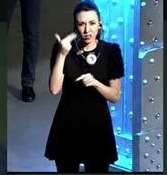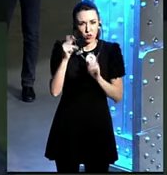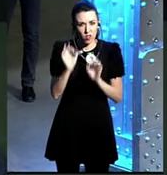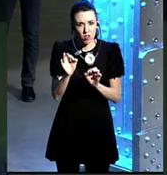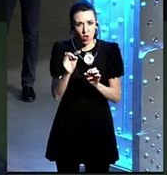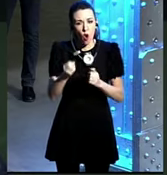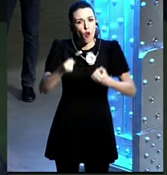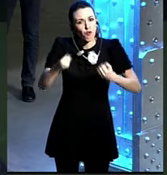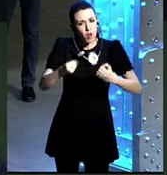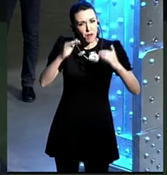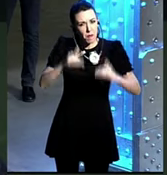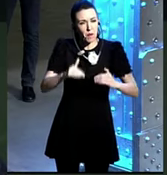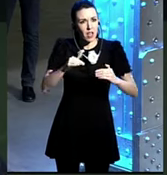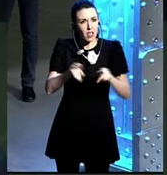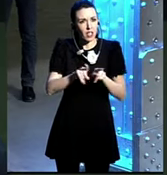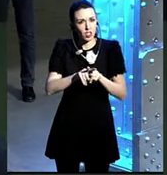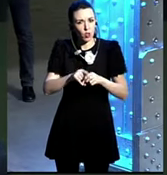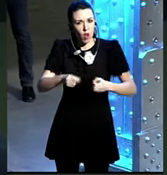hay menos fuerza, menos